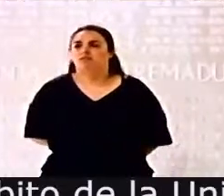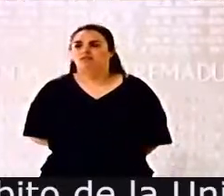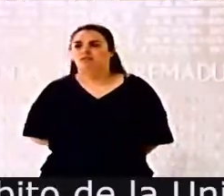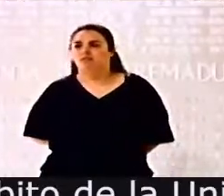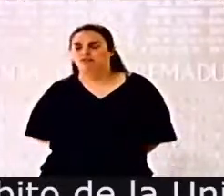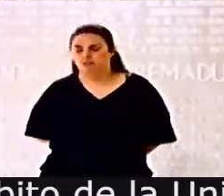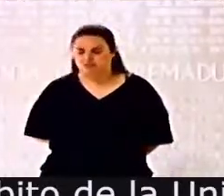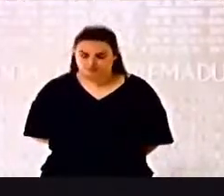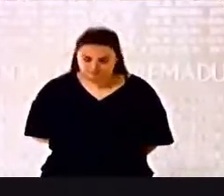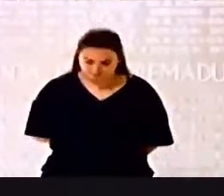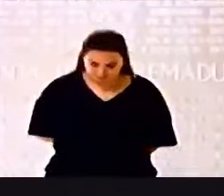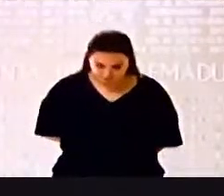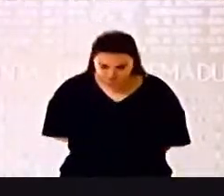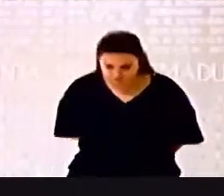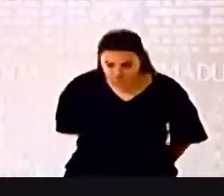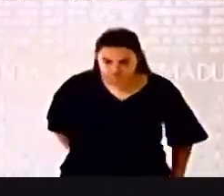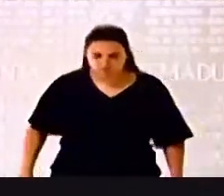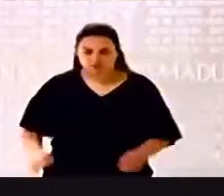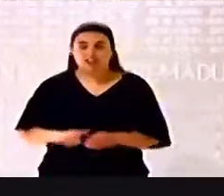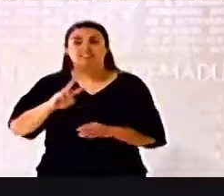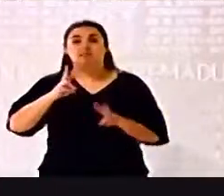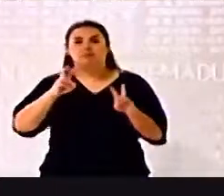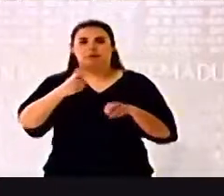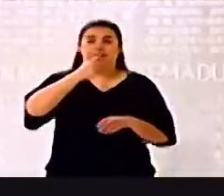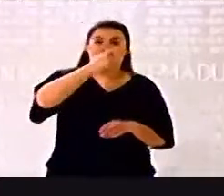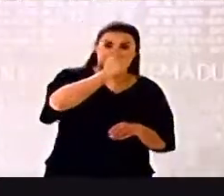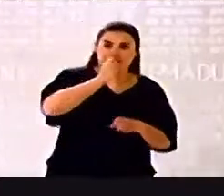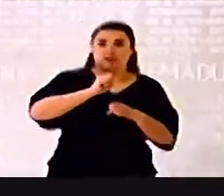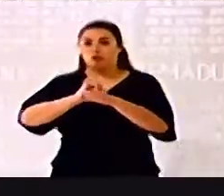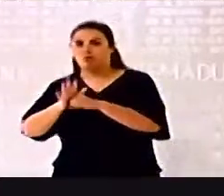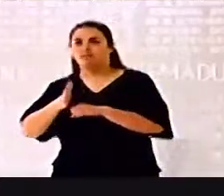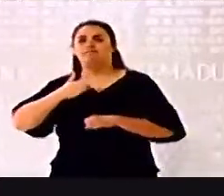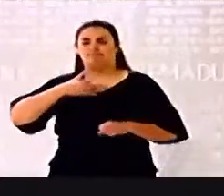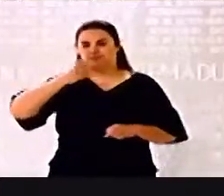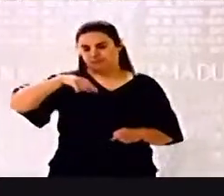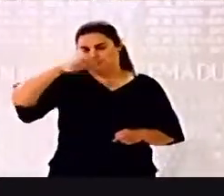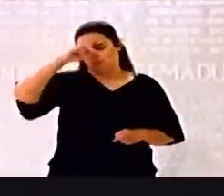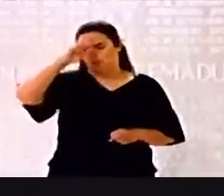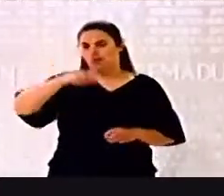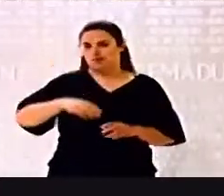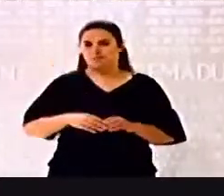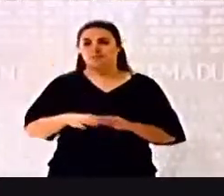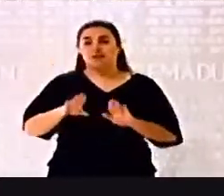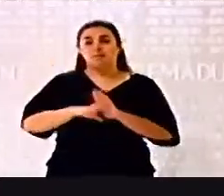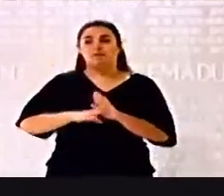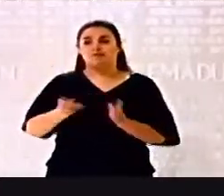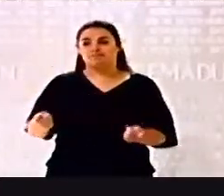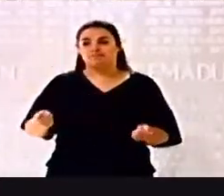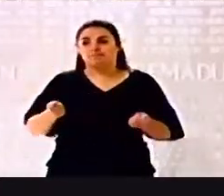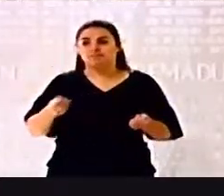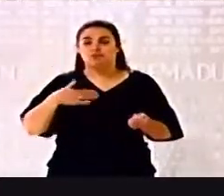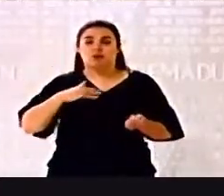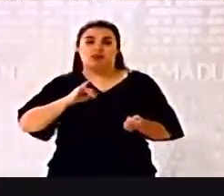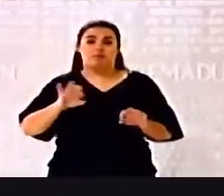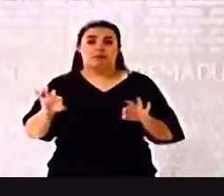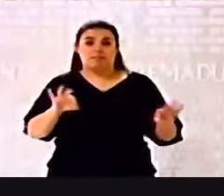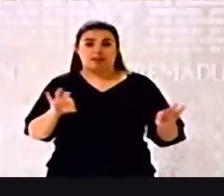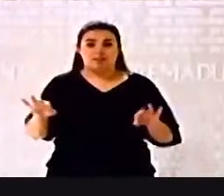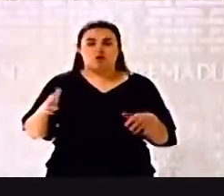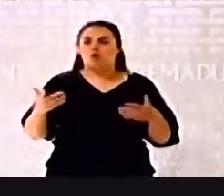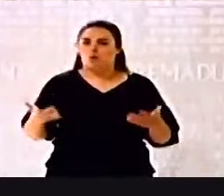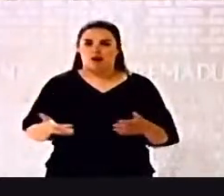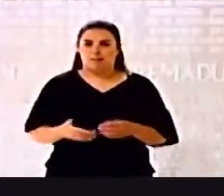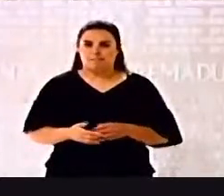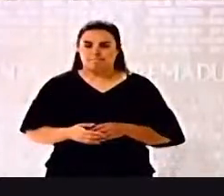Segunda cuestión, gripe con COVID-19. Nosotros también estamos preocupados. El plan de contingencia que nosotros tenemos preparado es